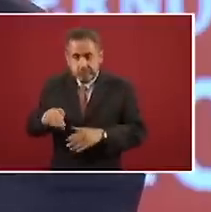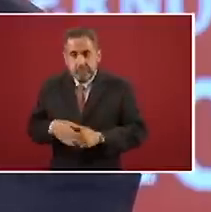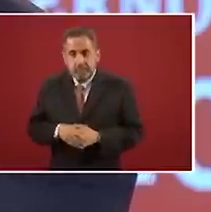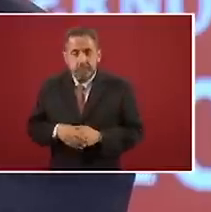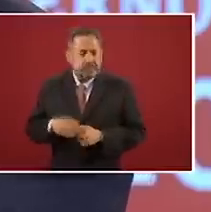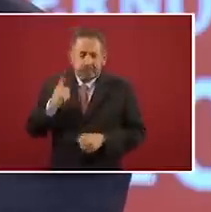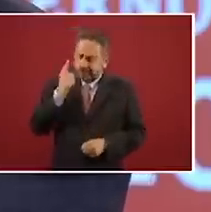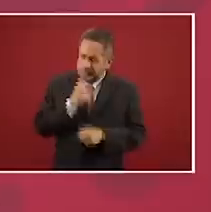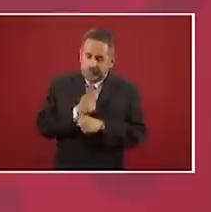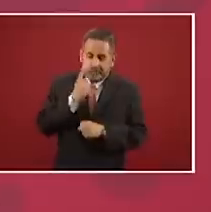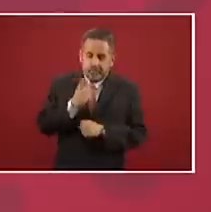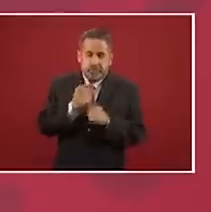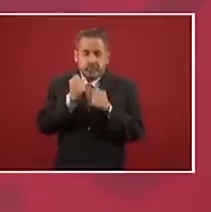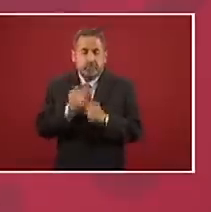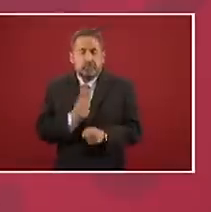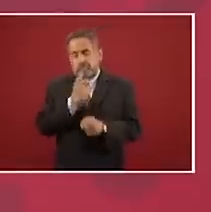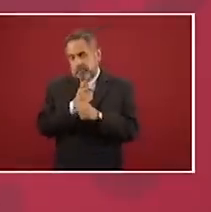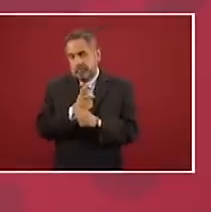la primera, seguridad.